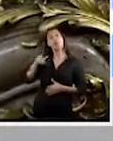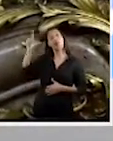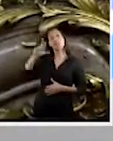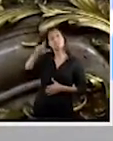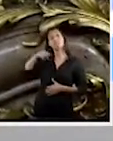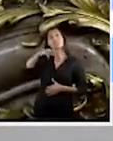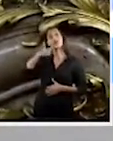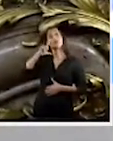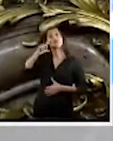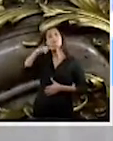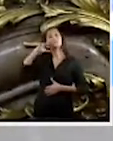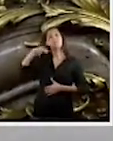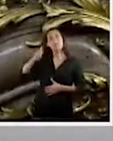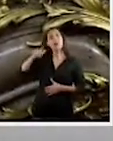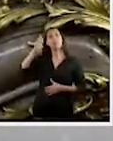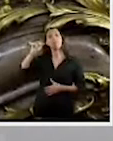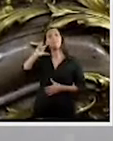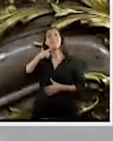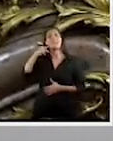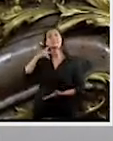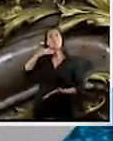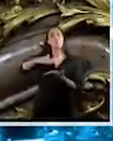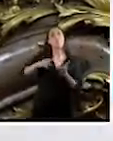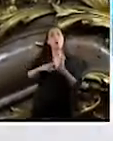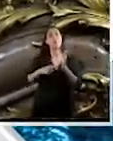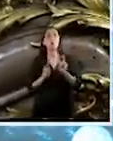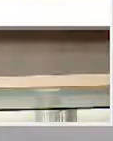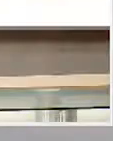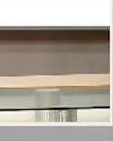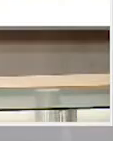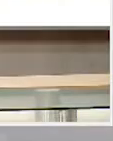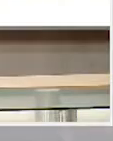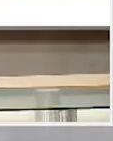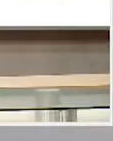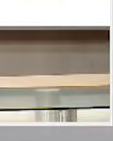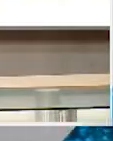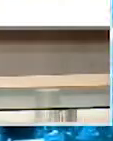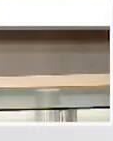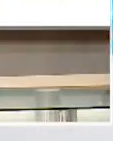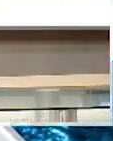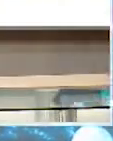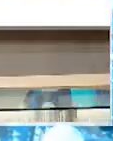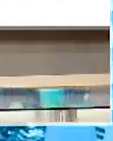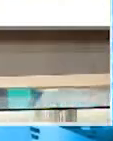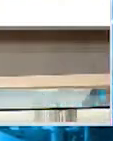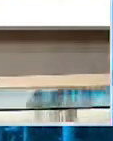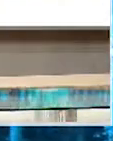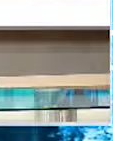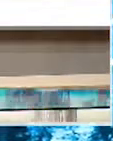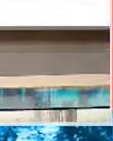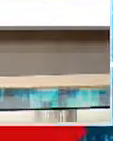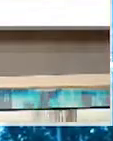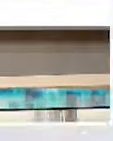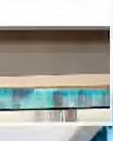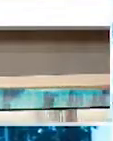jose molinar ya a jose hola como te mandamos bueno vos te acordás seguramente estuviste acá